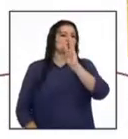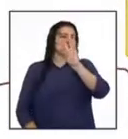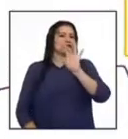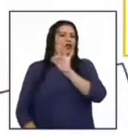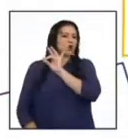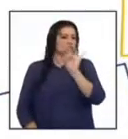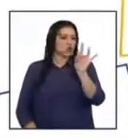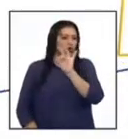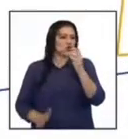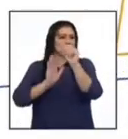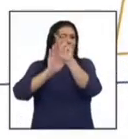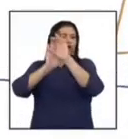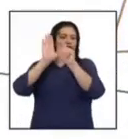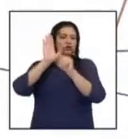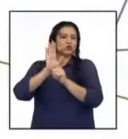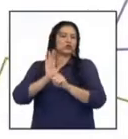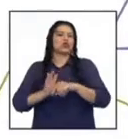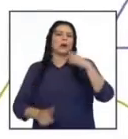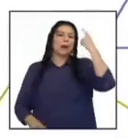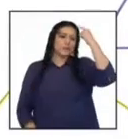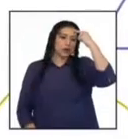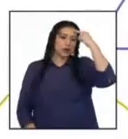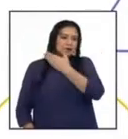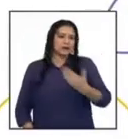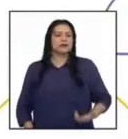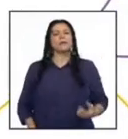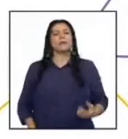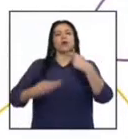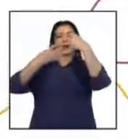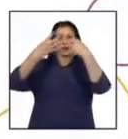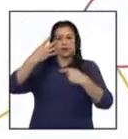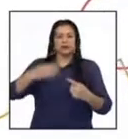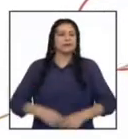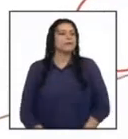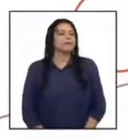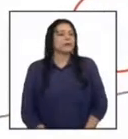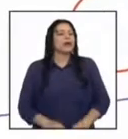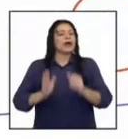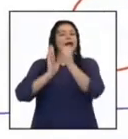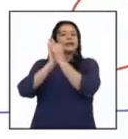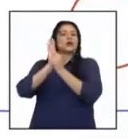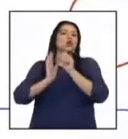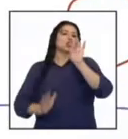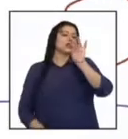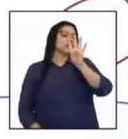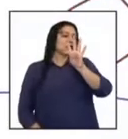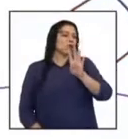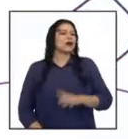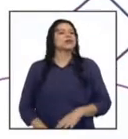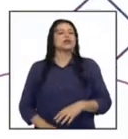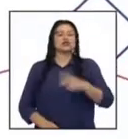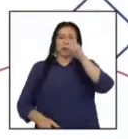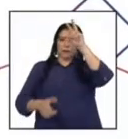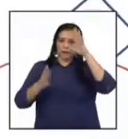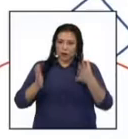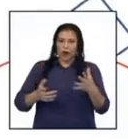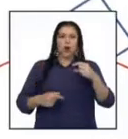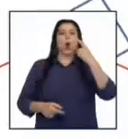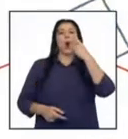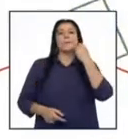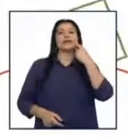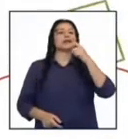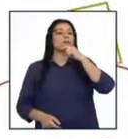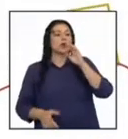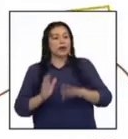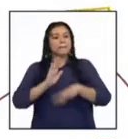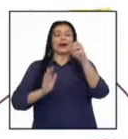y 88 de la Constitución Política del Estado por los siguientes. Artículo 84. Son ciudadanos los peruanos varones y